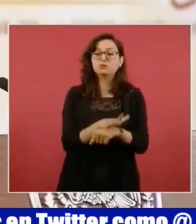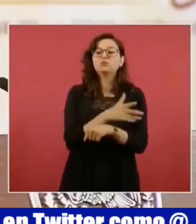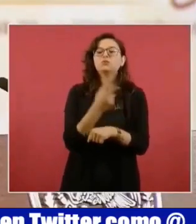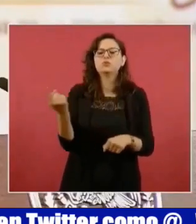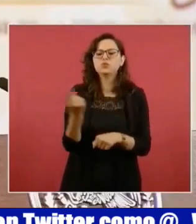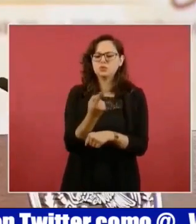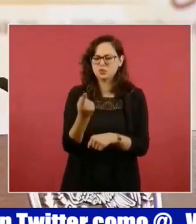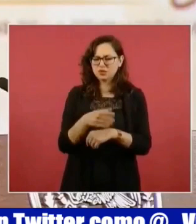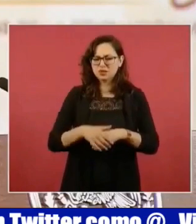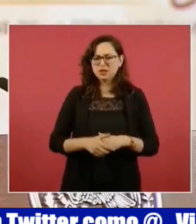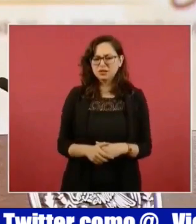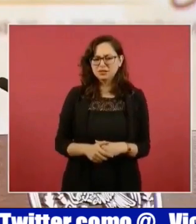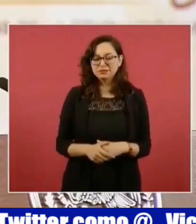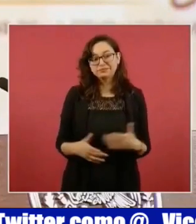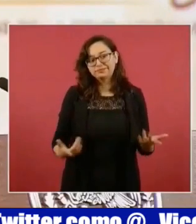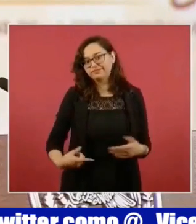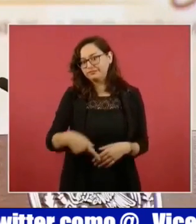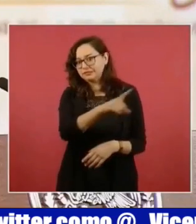porque